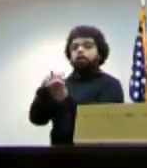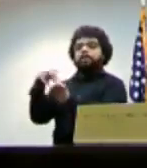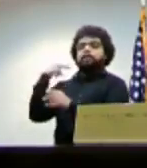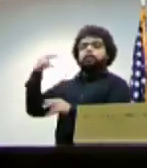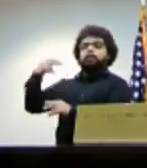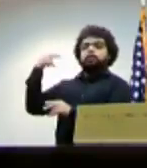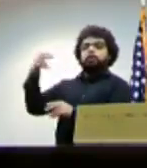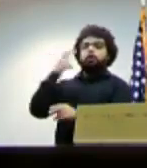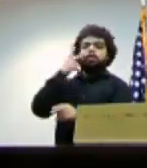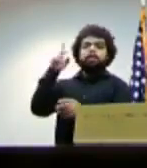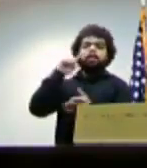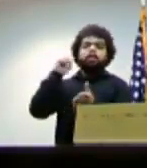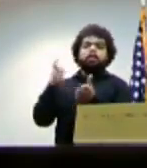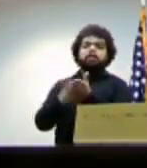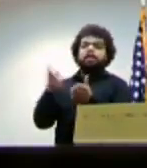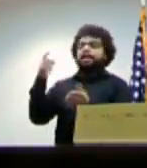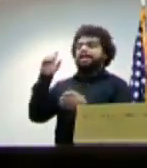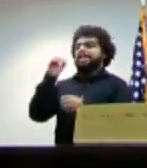que del